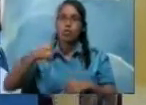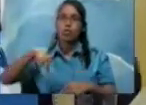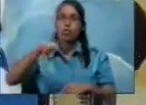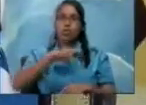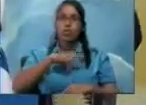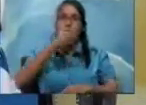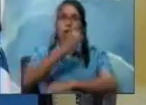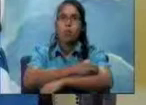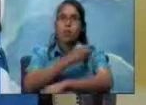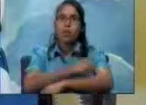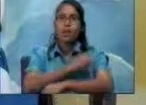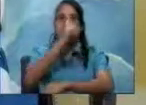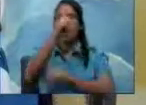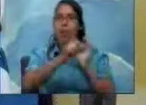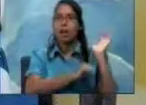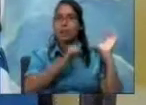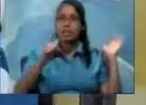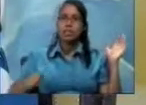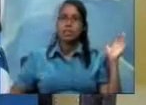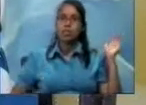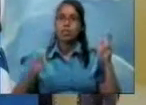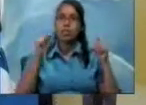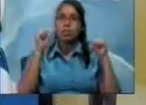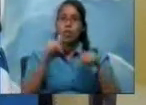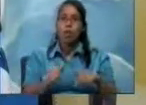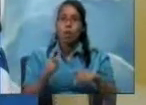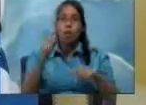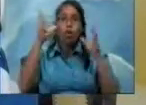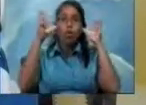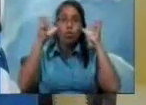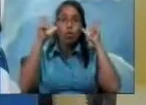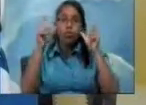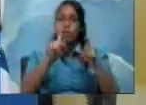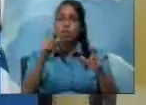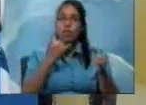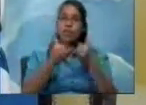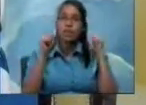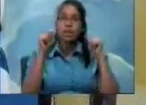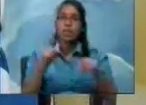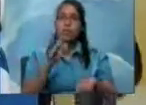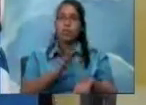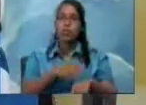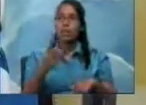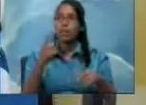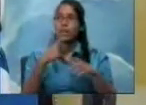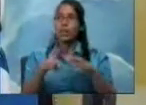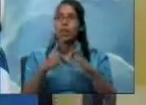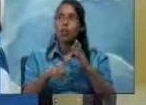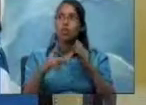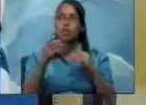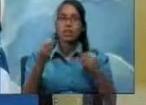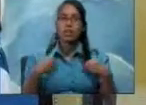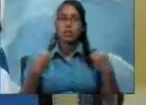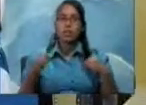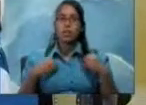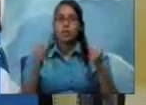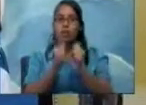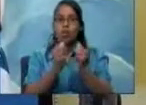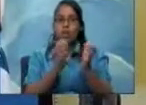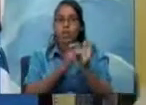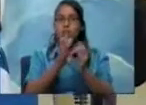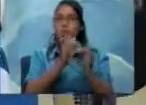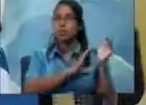obedezcamos al señor pero Oiga el espectáculo No termina allí porque las cosas que se viven con Jesús las